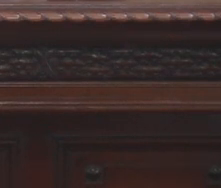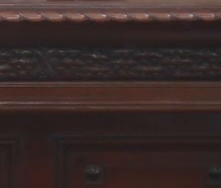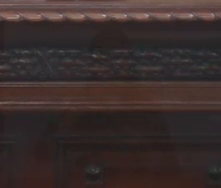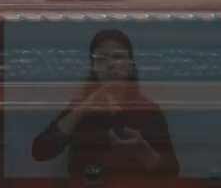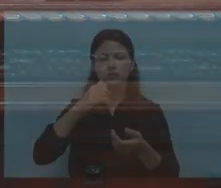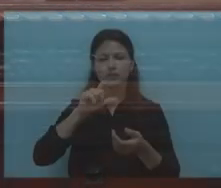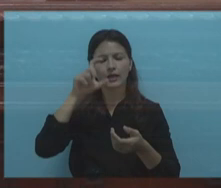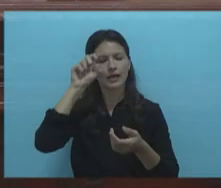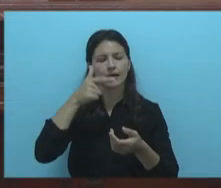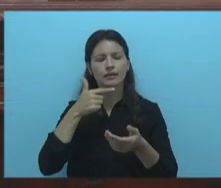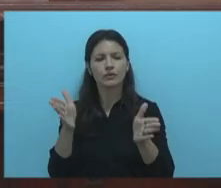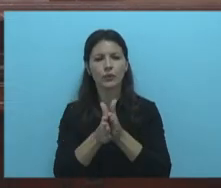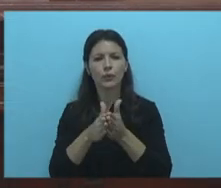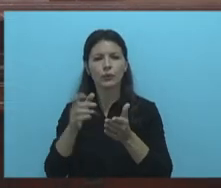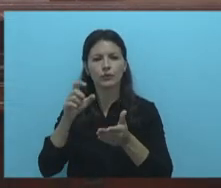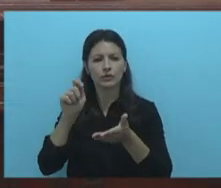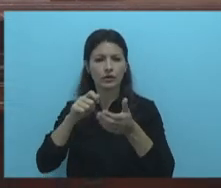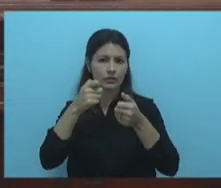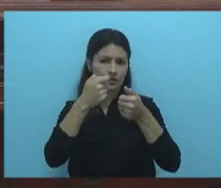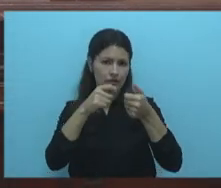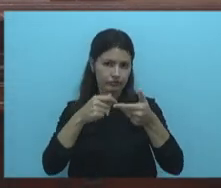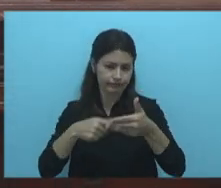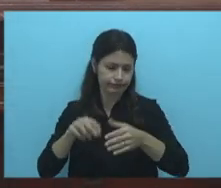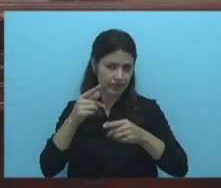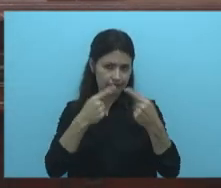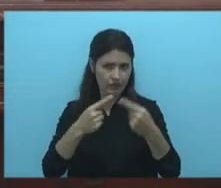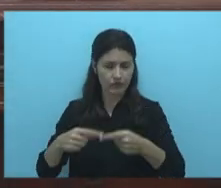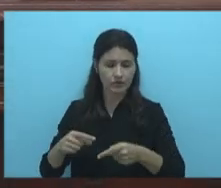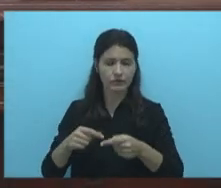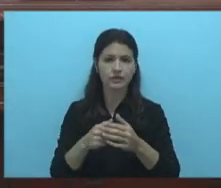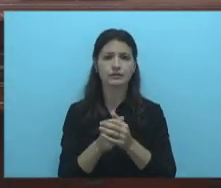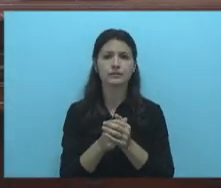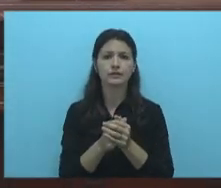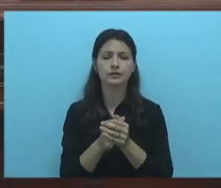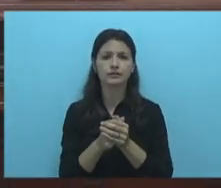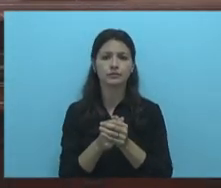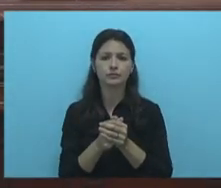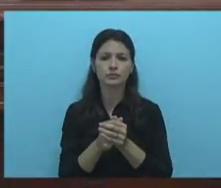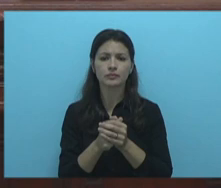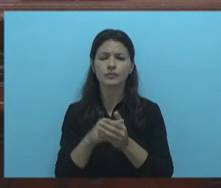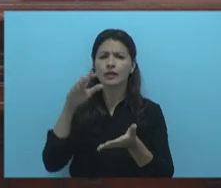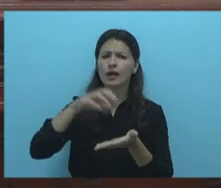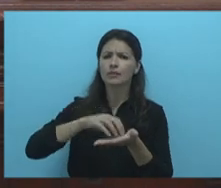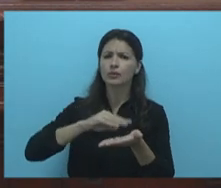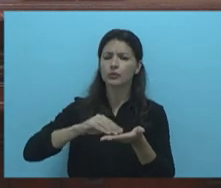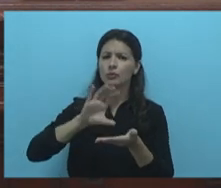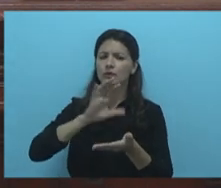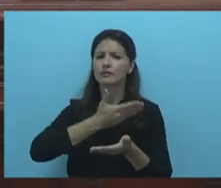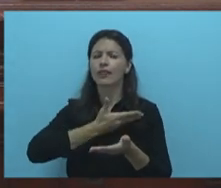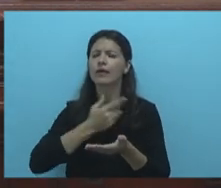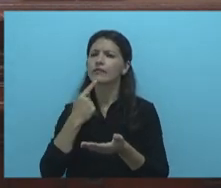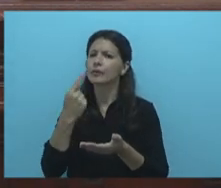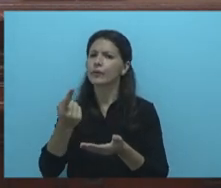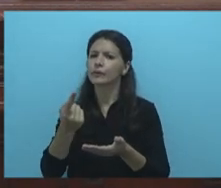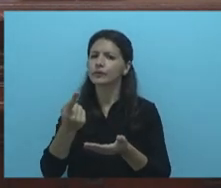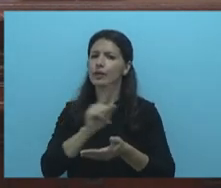la firma diputada Espíndola, Orsiani, Di Stefano, Ciancio, Juleriac, Zen y Basile, donde la Cámara de Diputados de la provincia de Santa Fe vería con